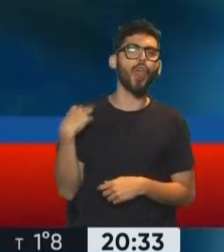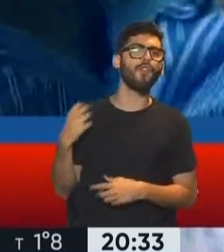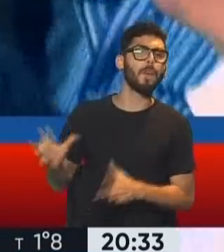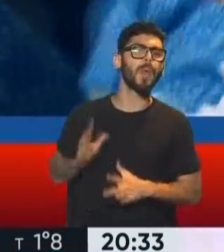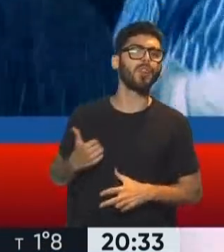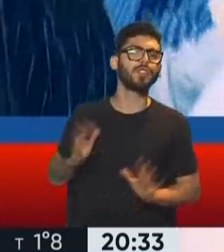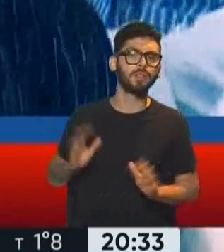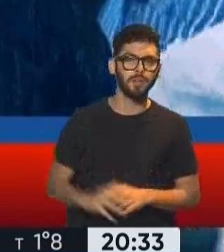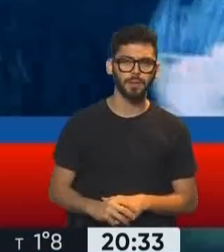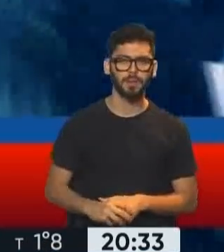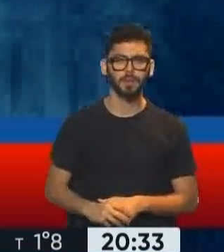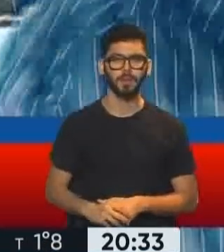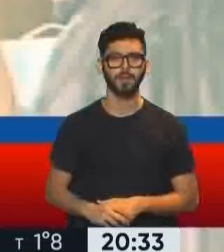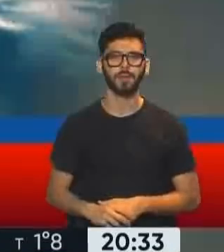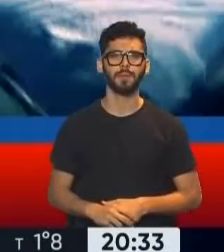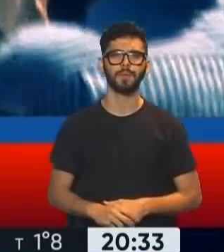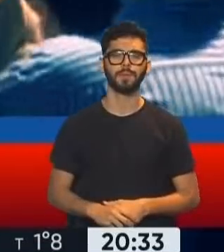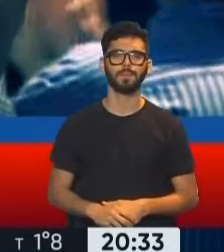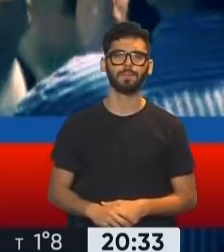el jefe.